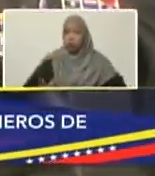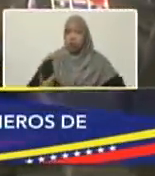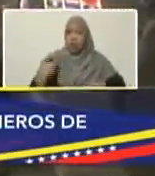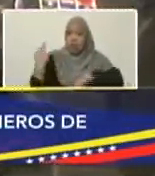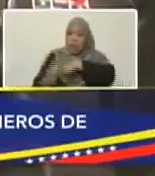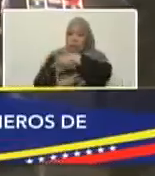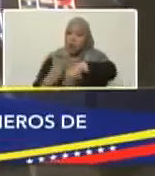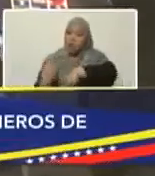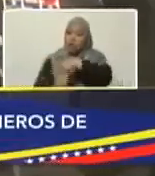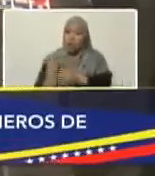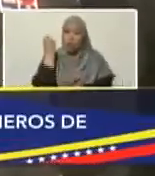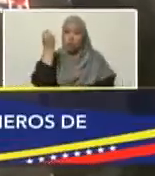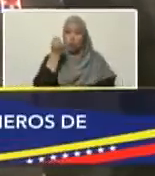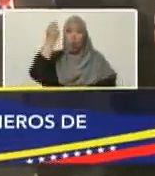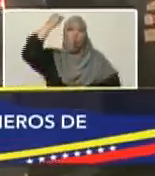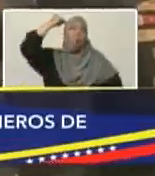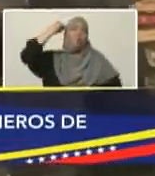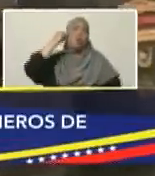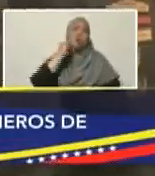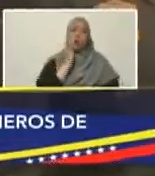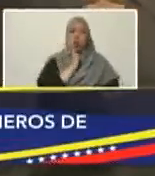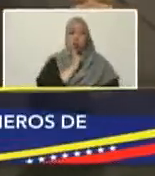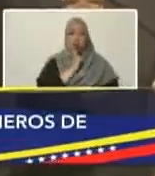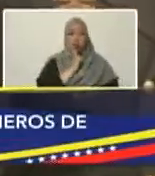revolucionario, bolivariano.